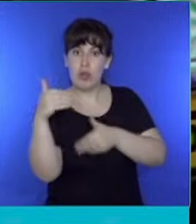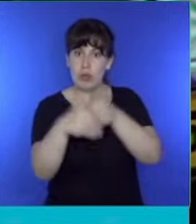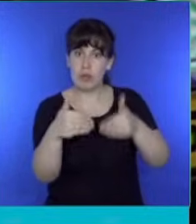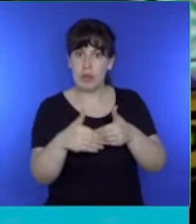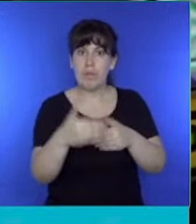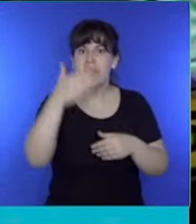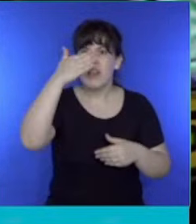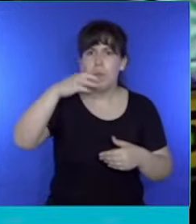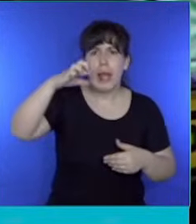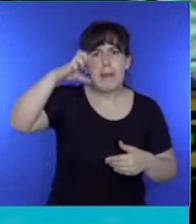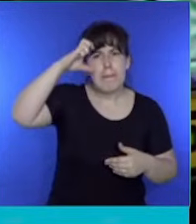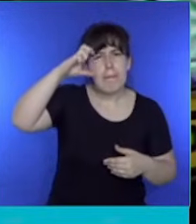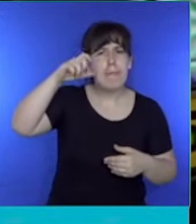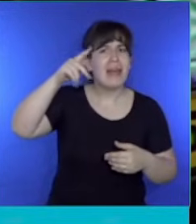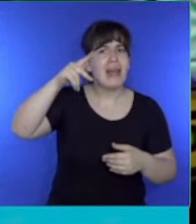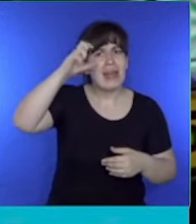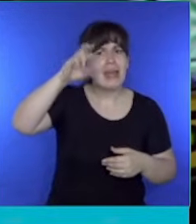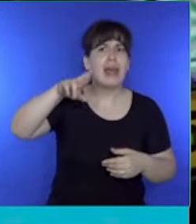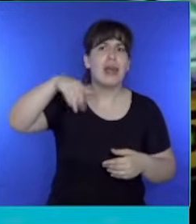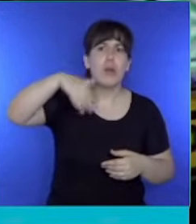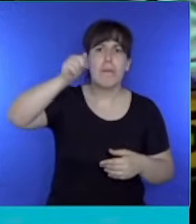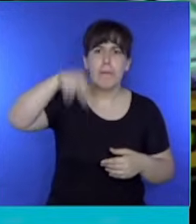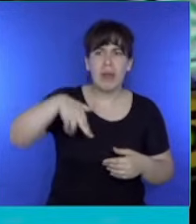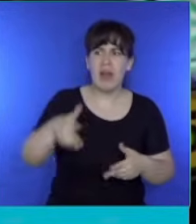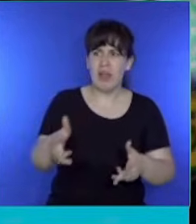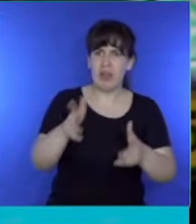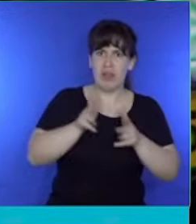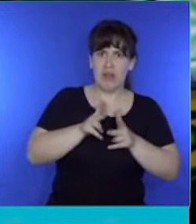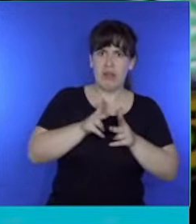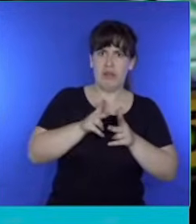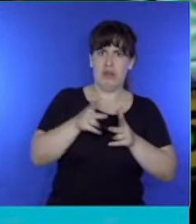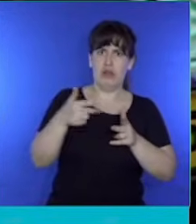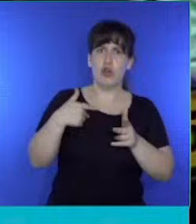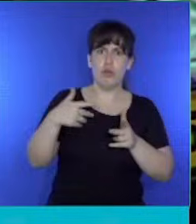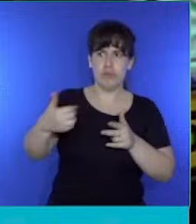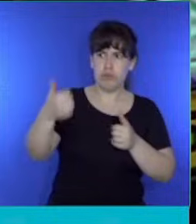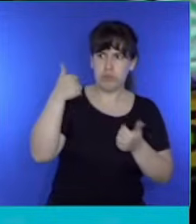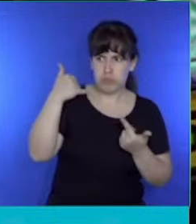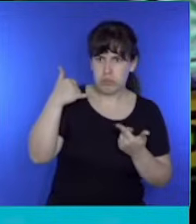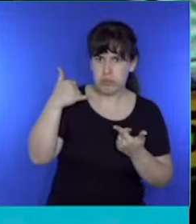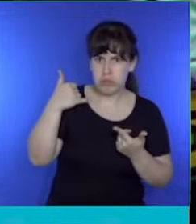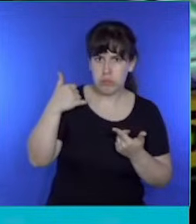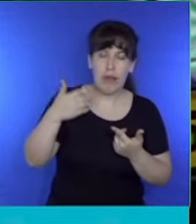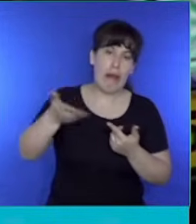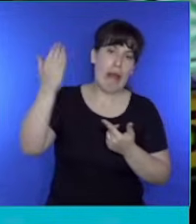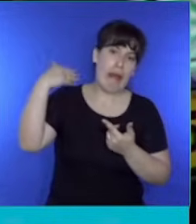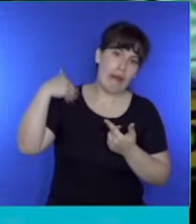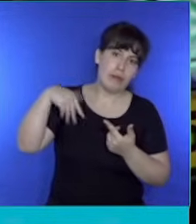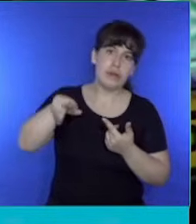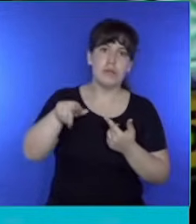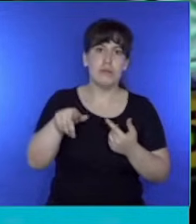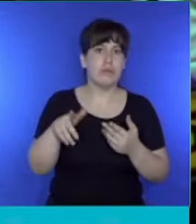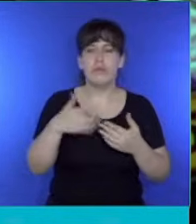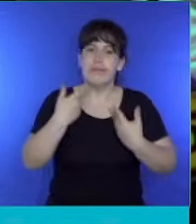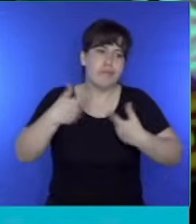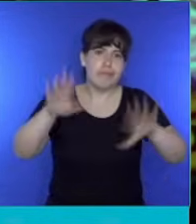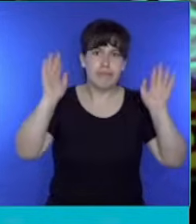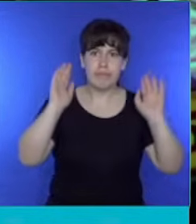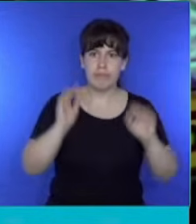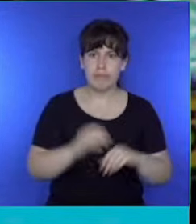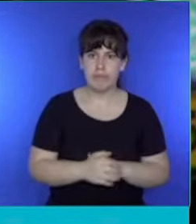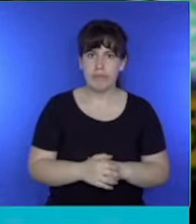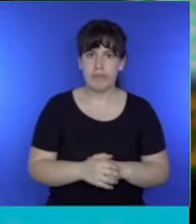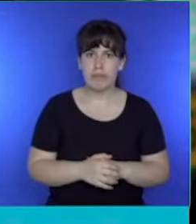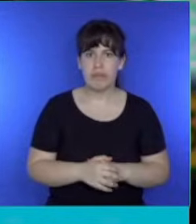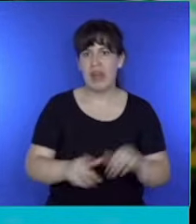llamó Peckerman, me acuerdo. Llamó el ingeniero Macri en ese momento y ¡trac!